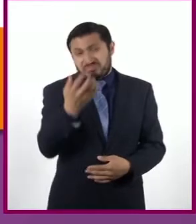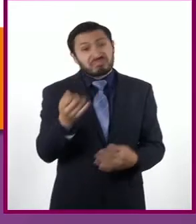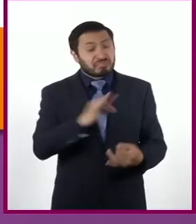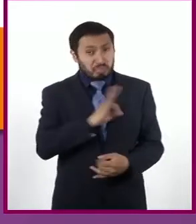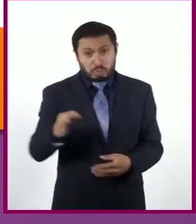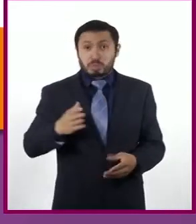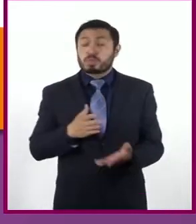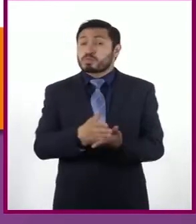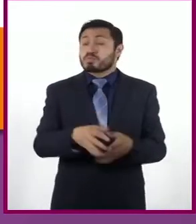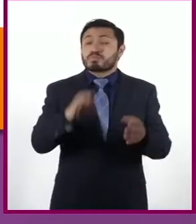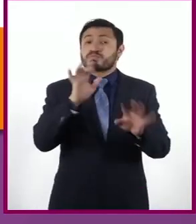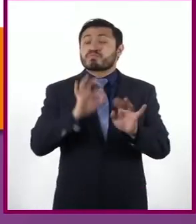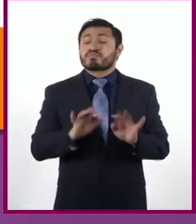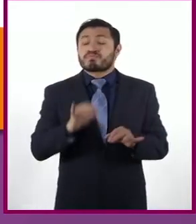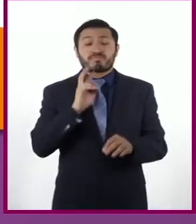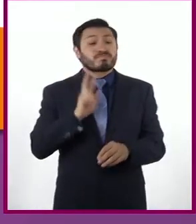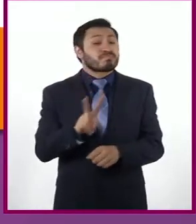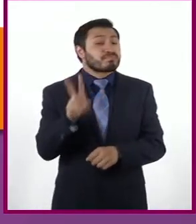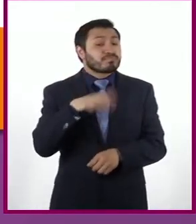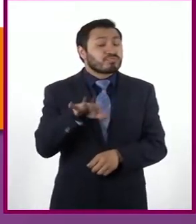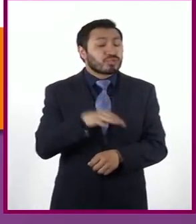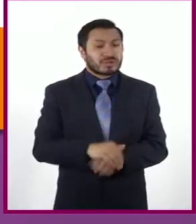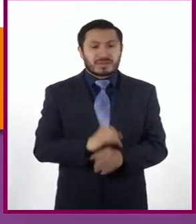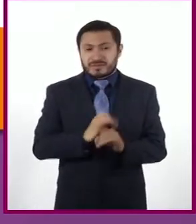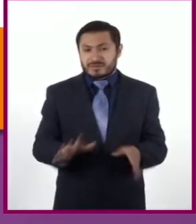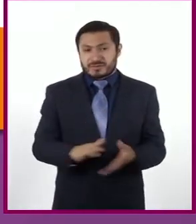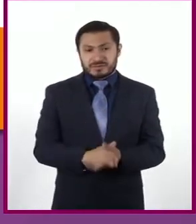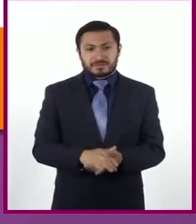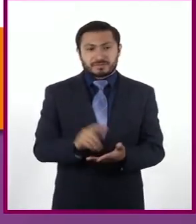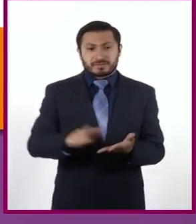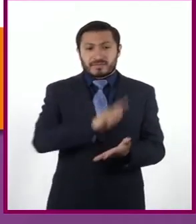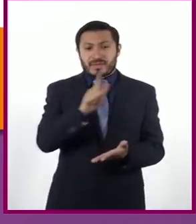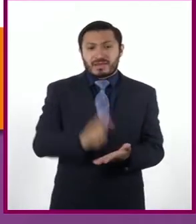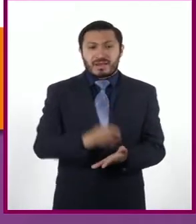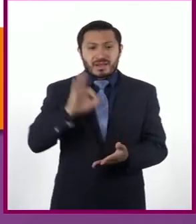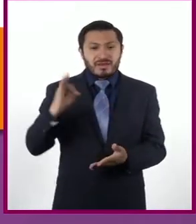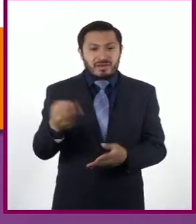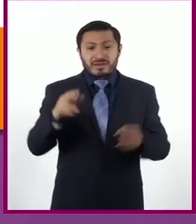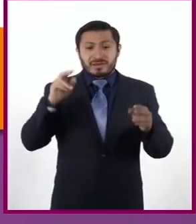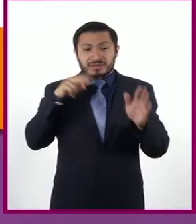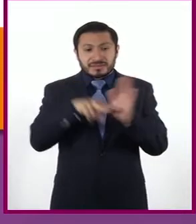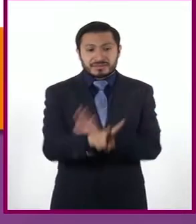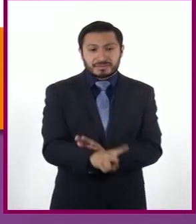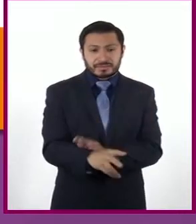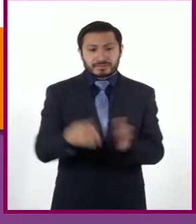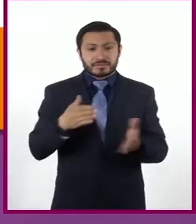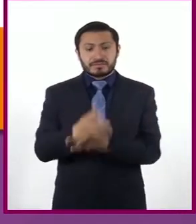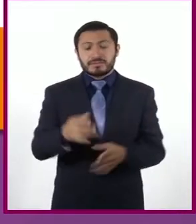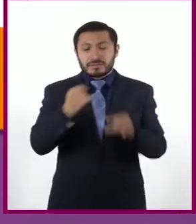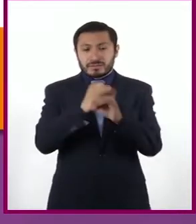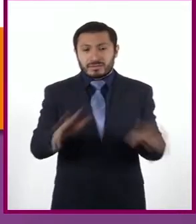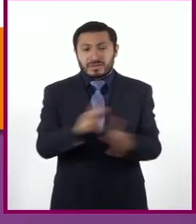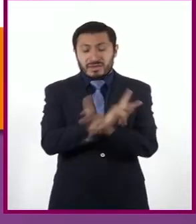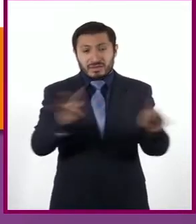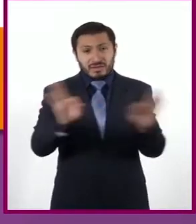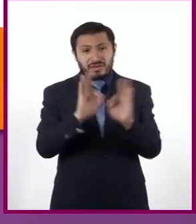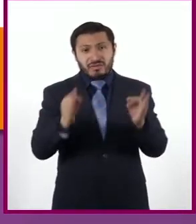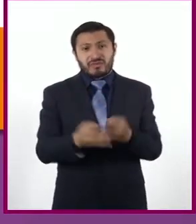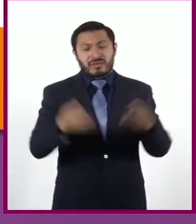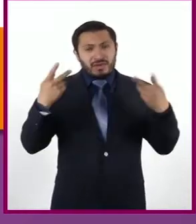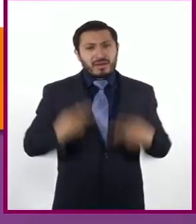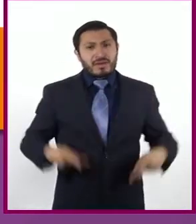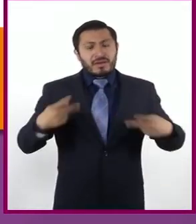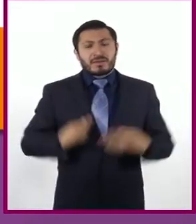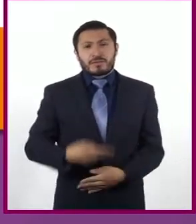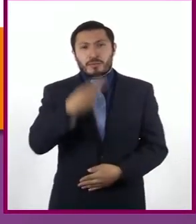La Ley Federal de Transparencia y Acceso a la Información Pública es un instrumento para que los ciudadanos participen en la vida democrática